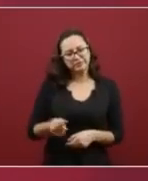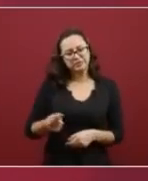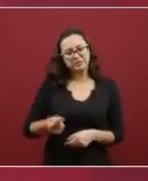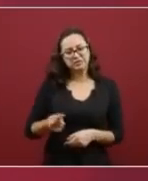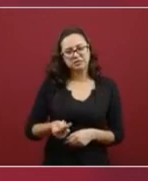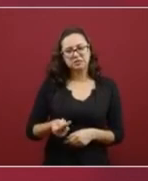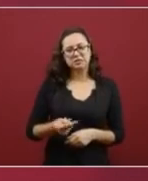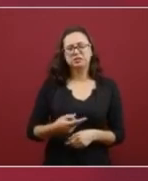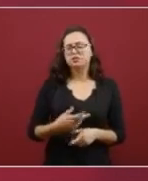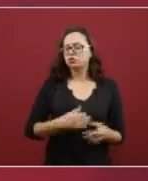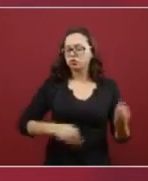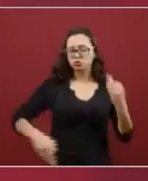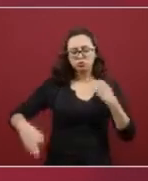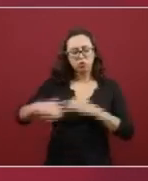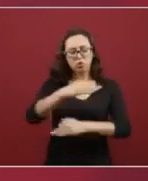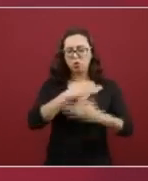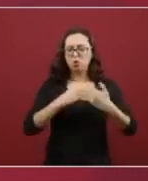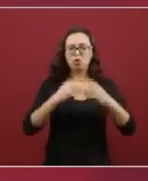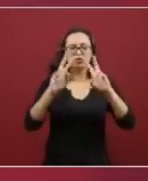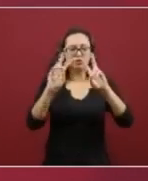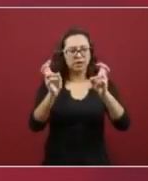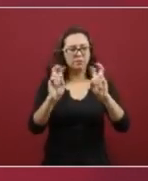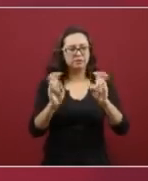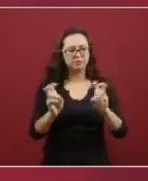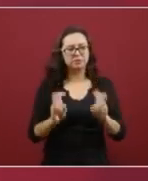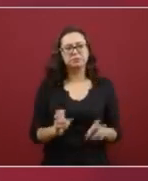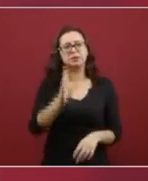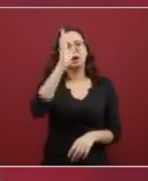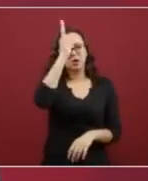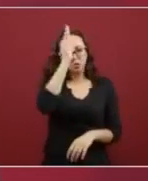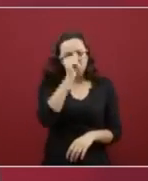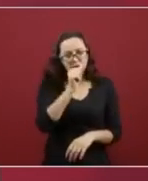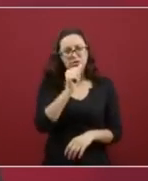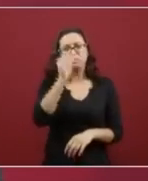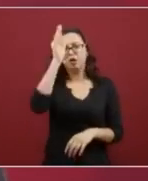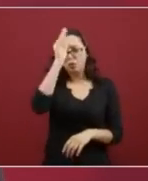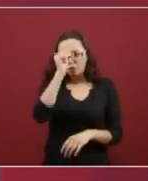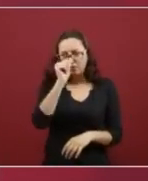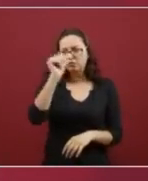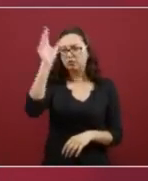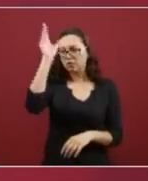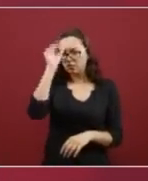de común acuerdo. Hay un tema que